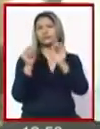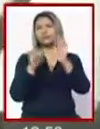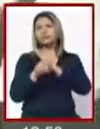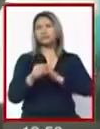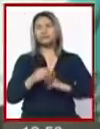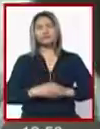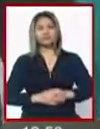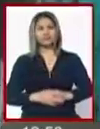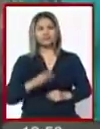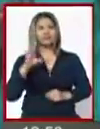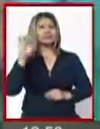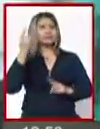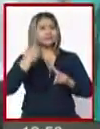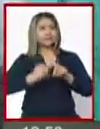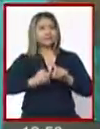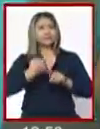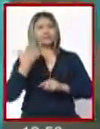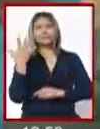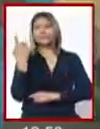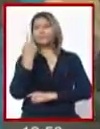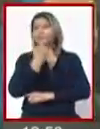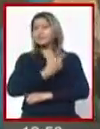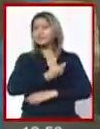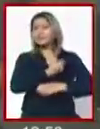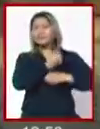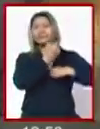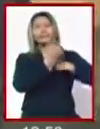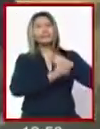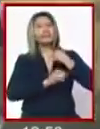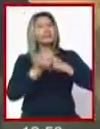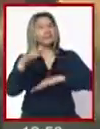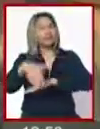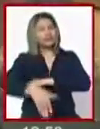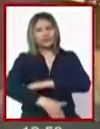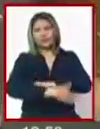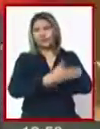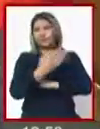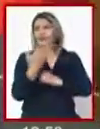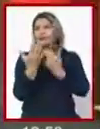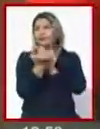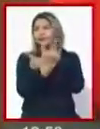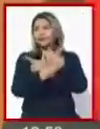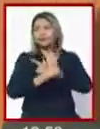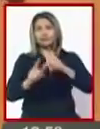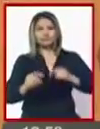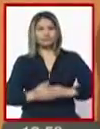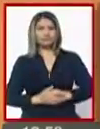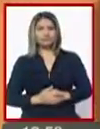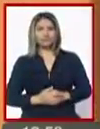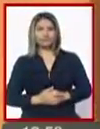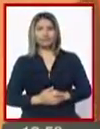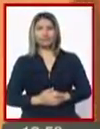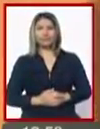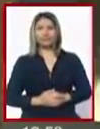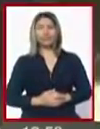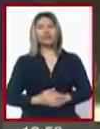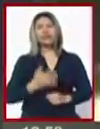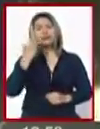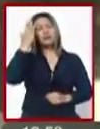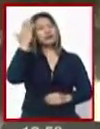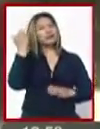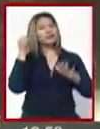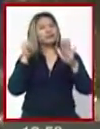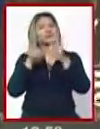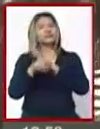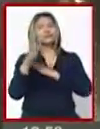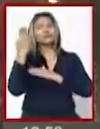Son 8 meses y 5 días que vengo sufriendo día y noche. ¿Quiere libertad? Libertad ante un crimen